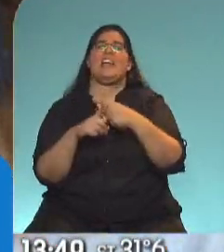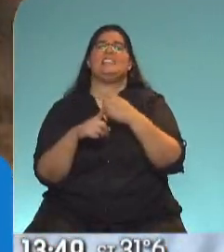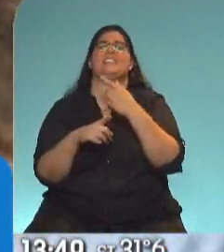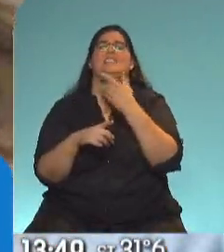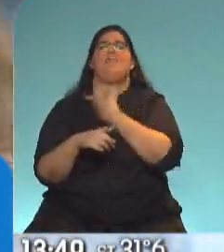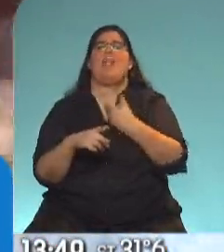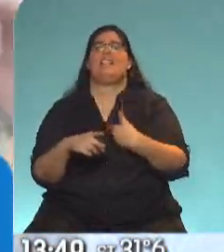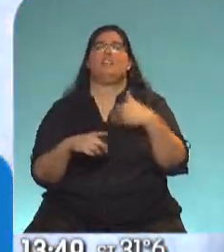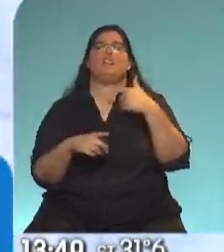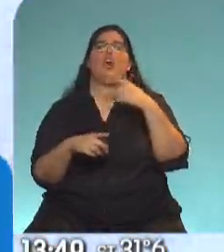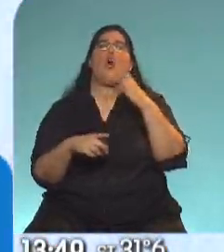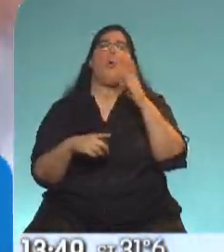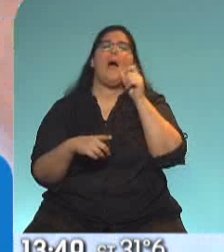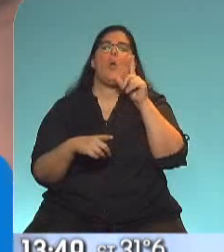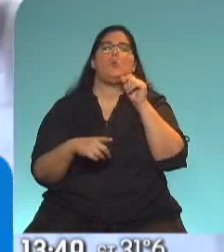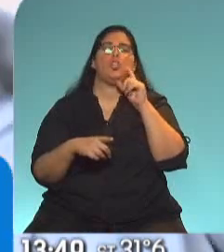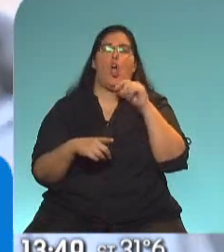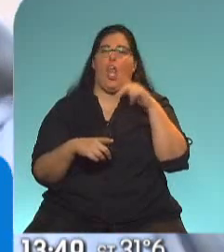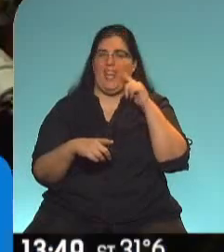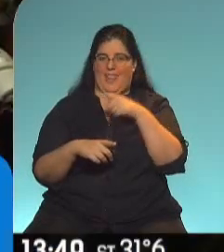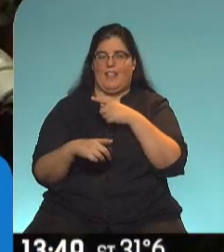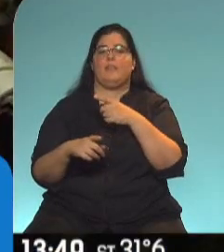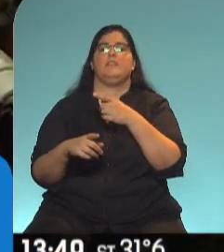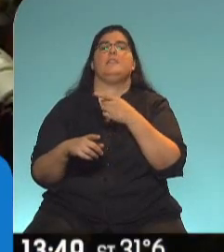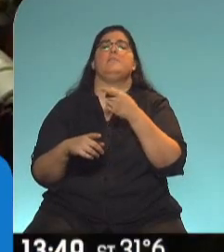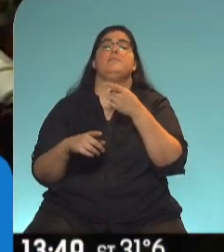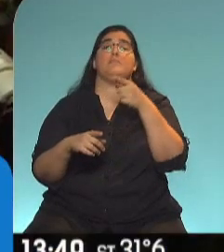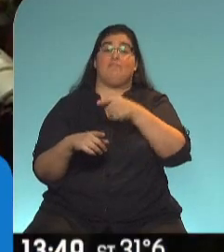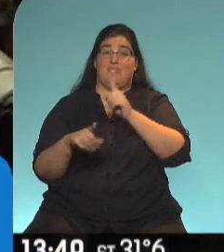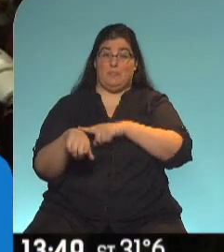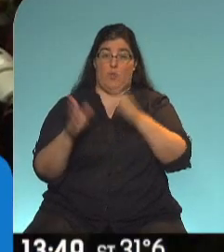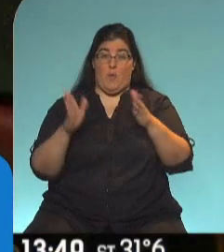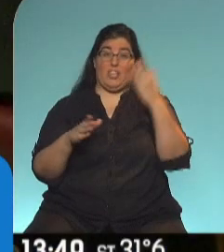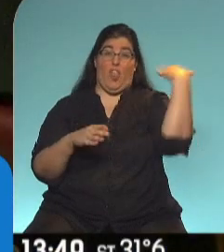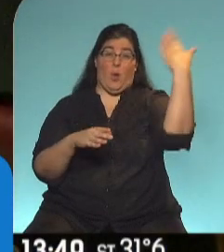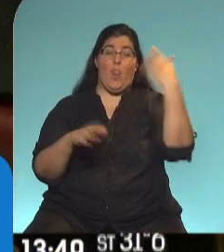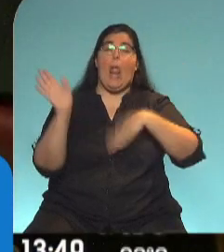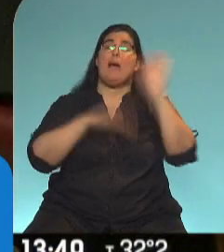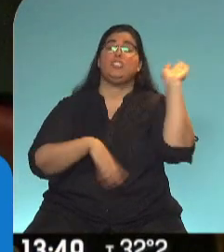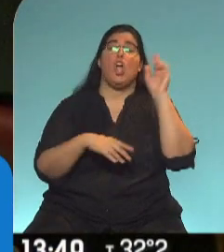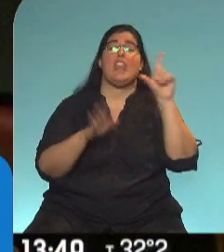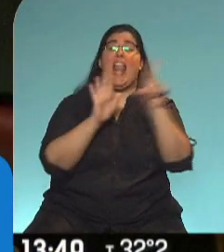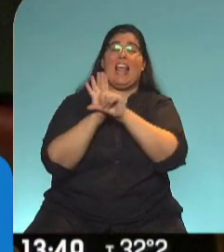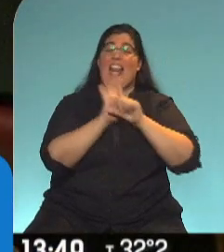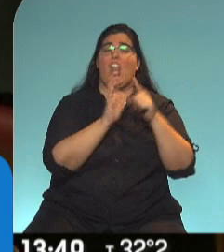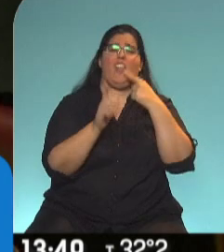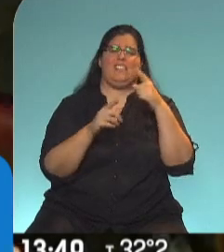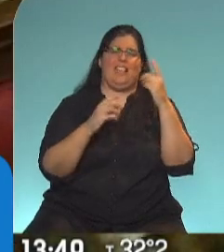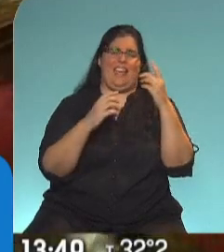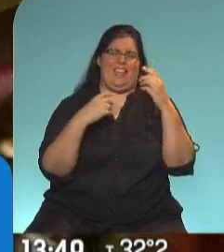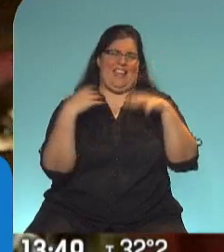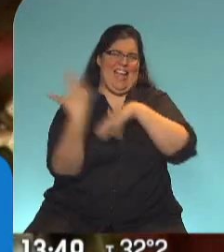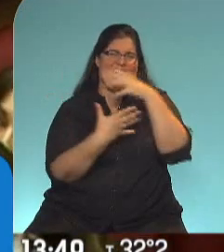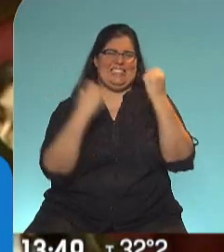Silvio Berlusconi. Durante los discursos, la mayor parte de los legisladores remarcaron la grave crisis económica